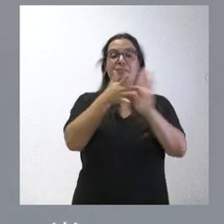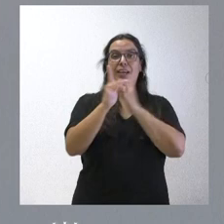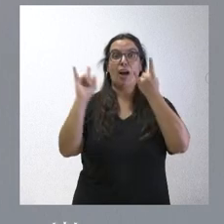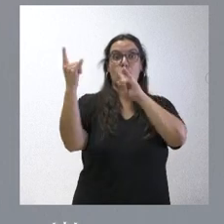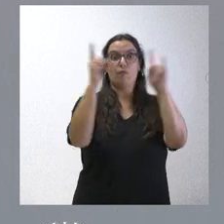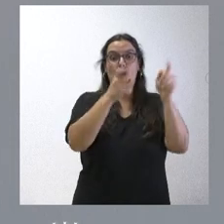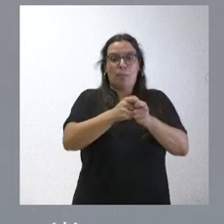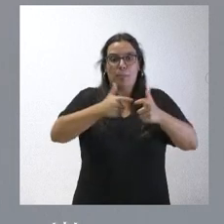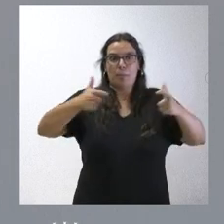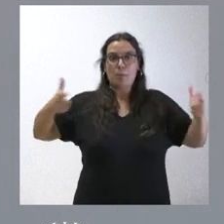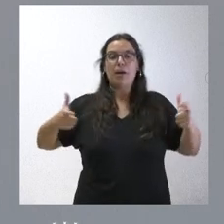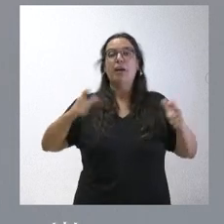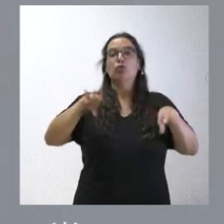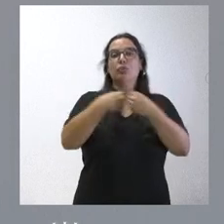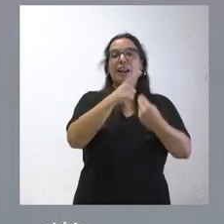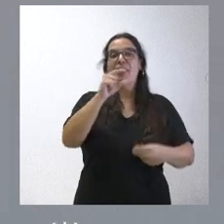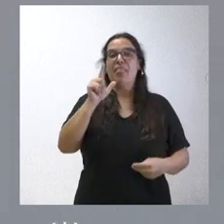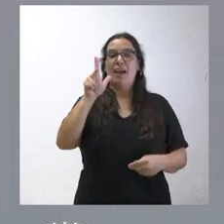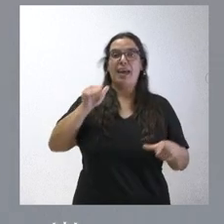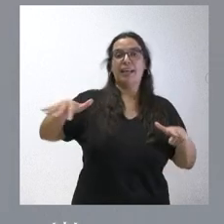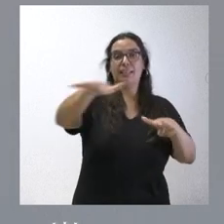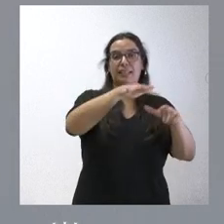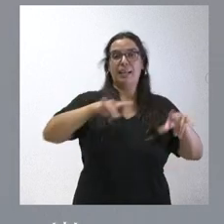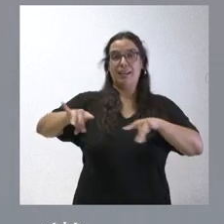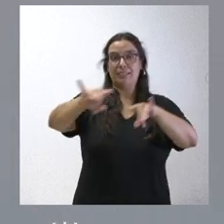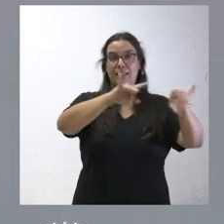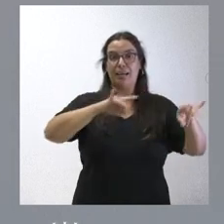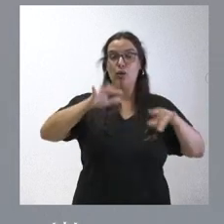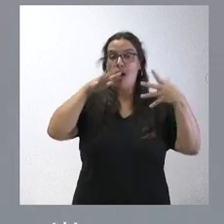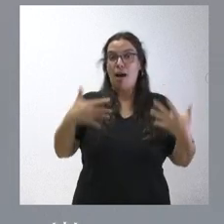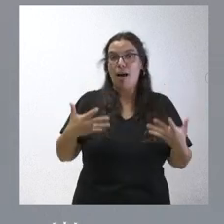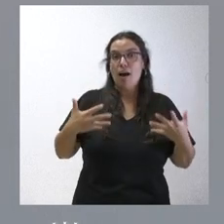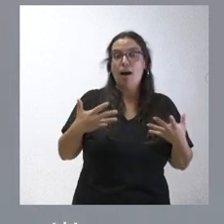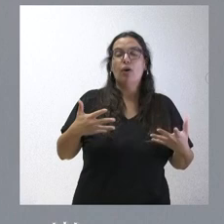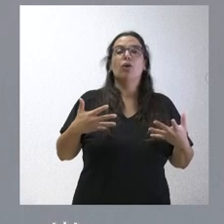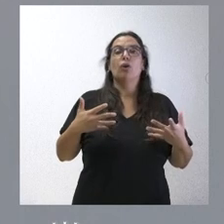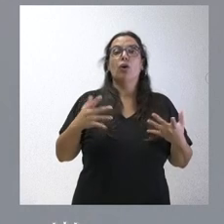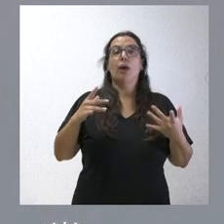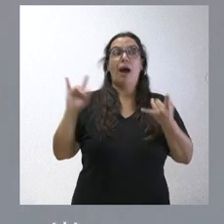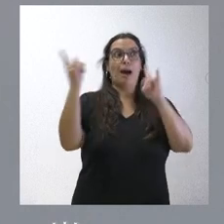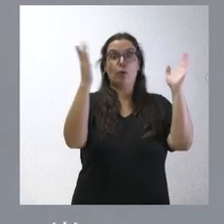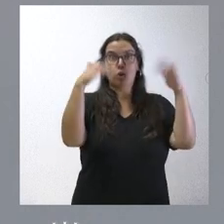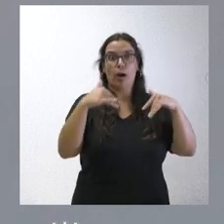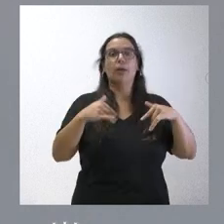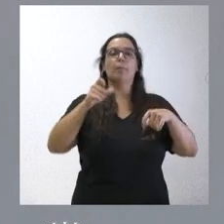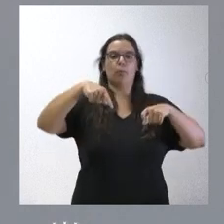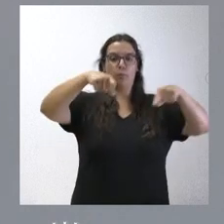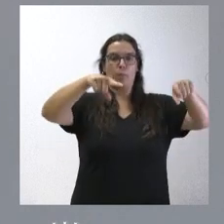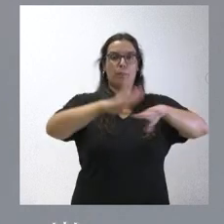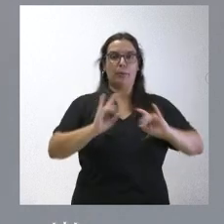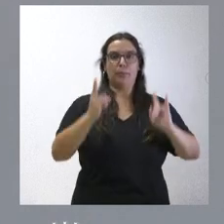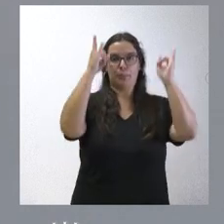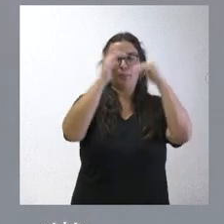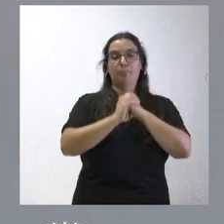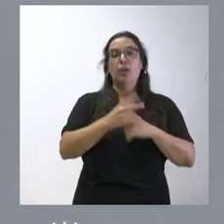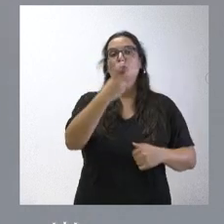la forestación de un total de 100 hectáreas de terrenos forestales actualmente de estar volados 242.000